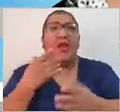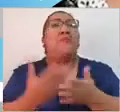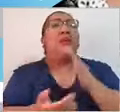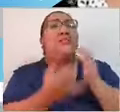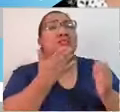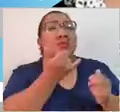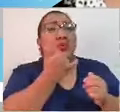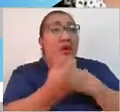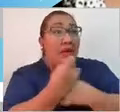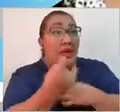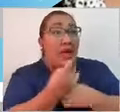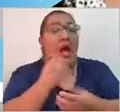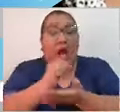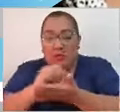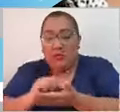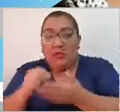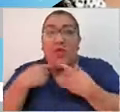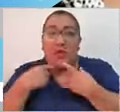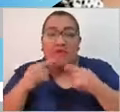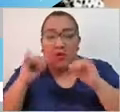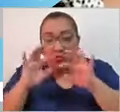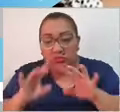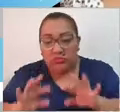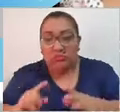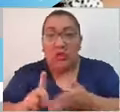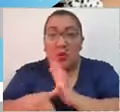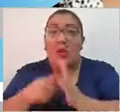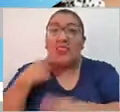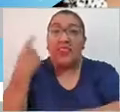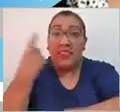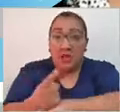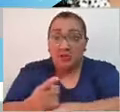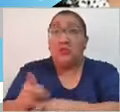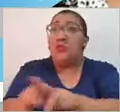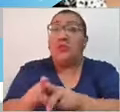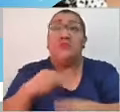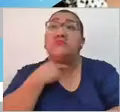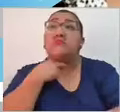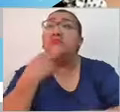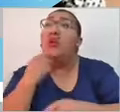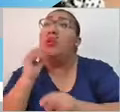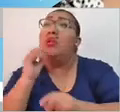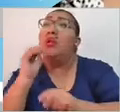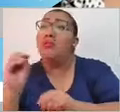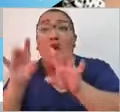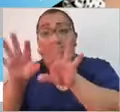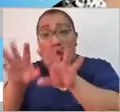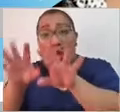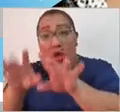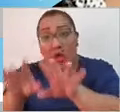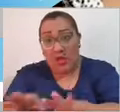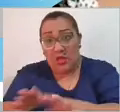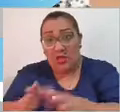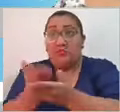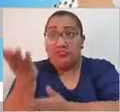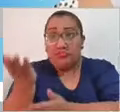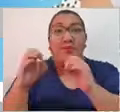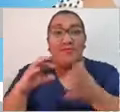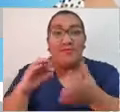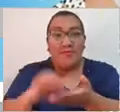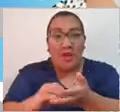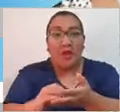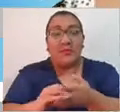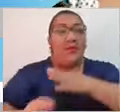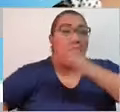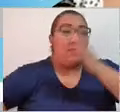o denuncias por hostigamiento sexual. Y la denuncia puede ser igual, verbal o escrita, y puede aquí sí presentarse ante